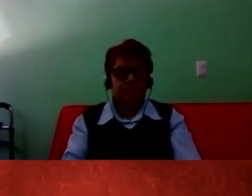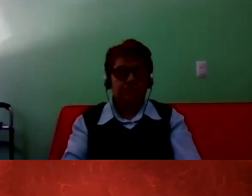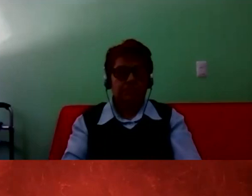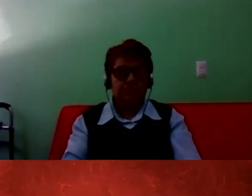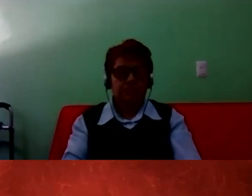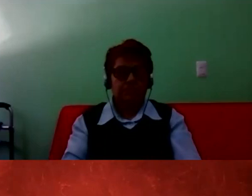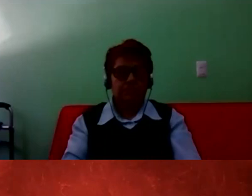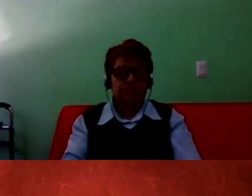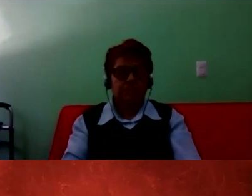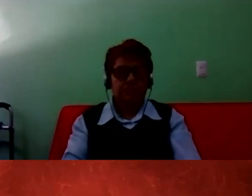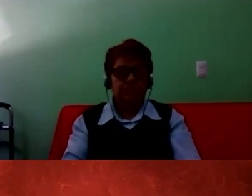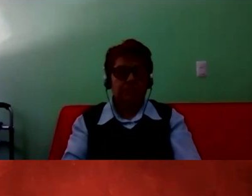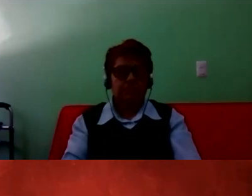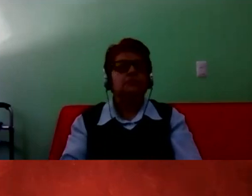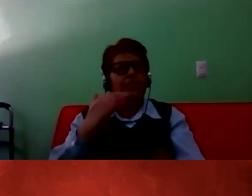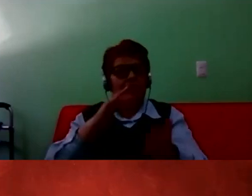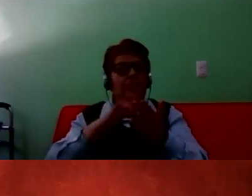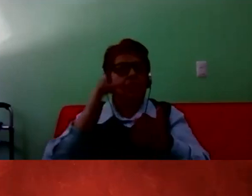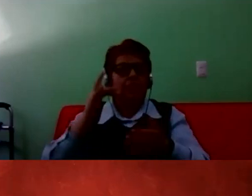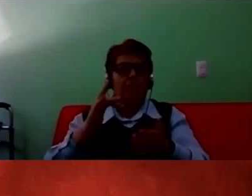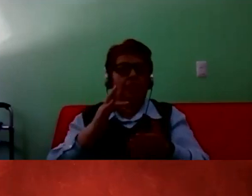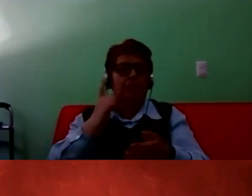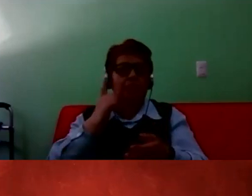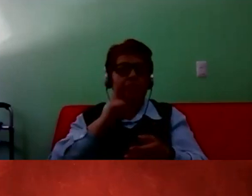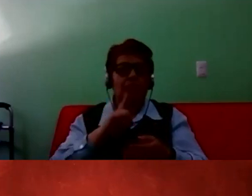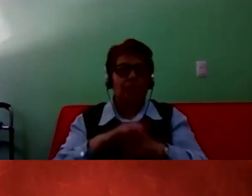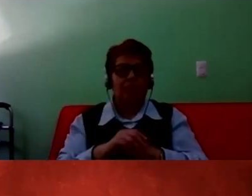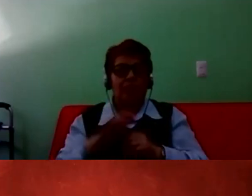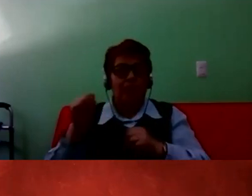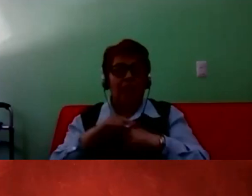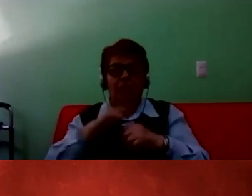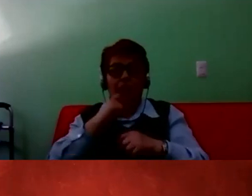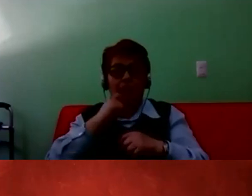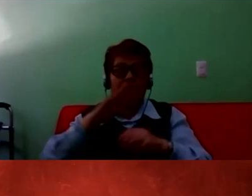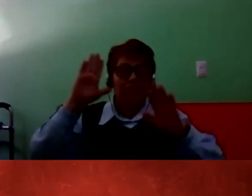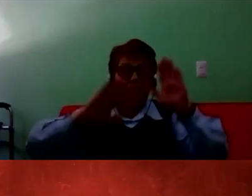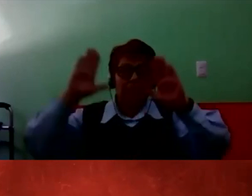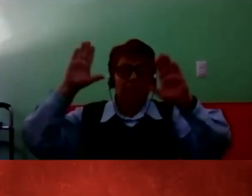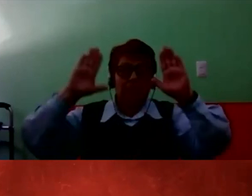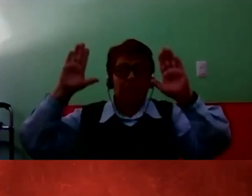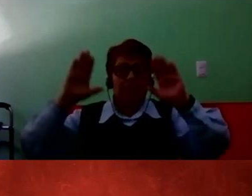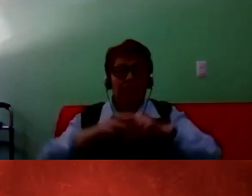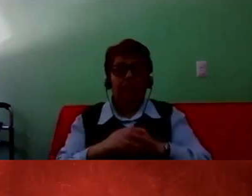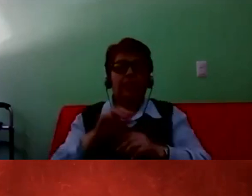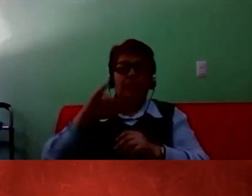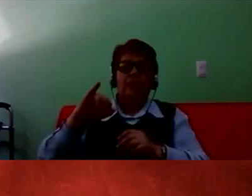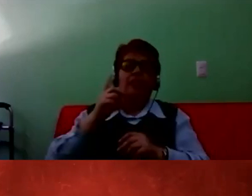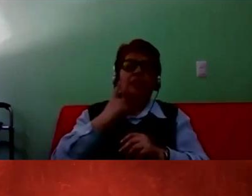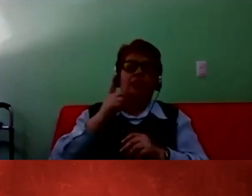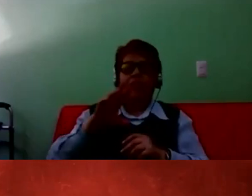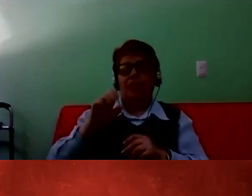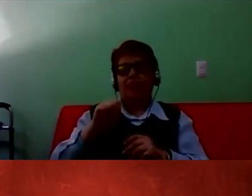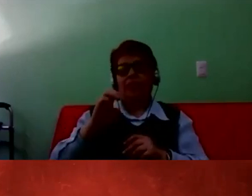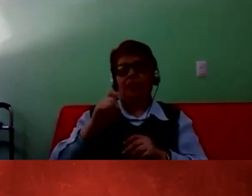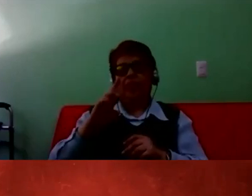Bueno, gracias, diputada. ¿Hay algún otro comentario? Sí, diputado secretario, si es tan